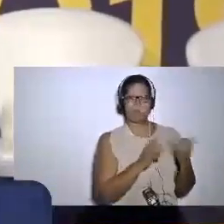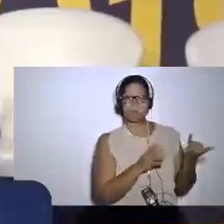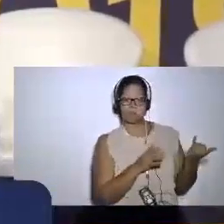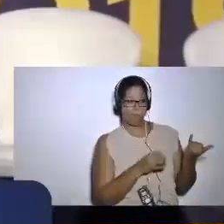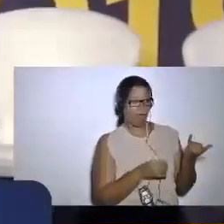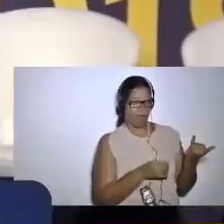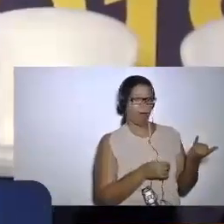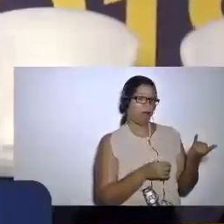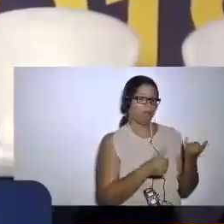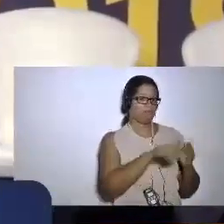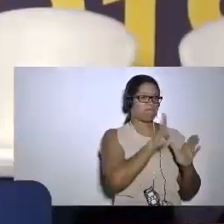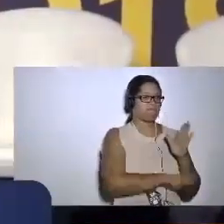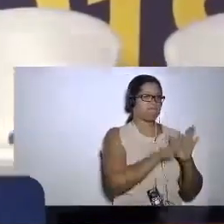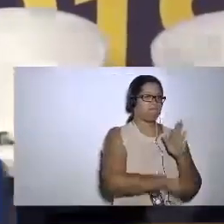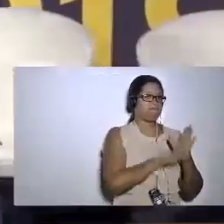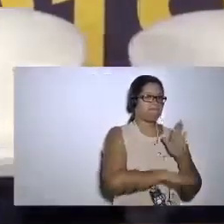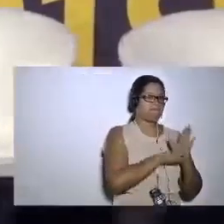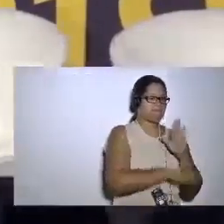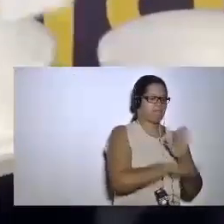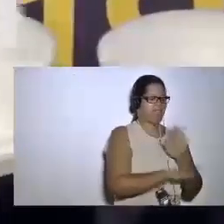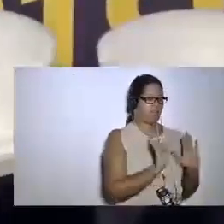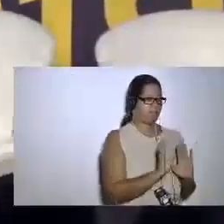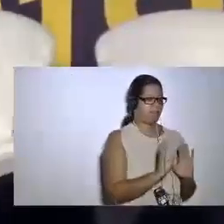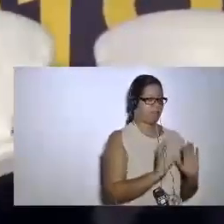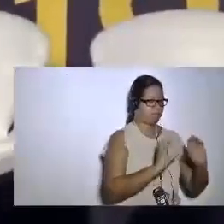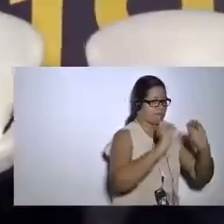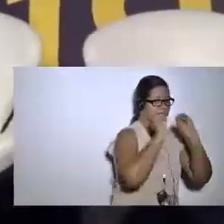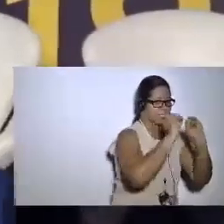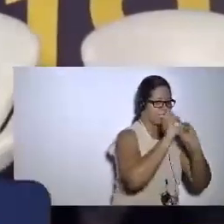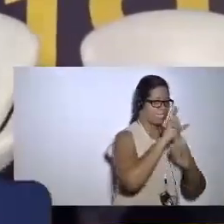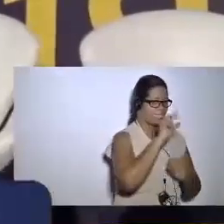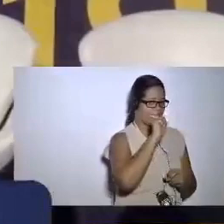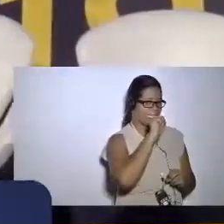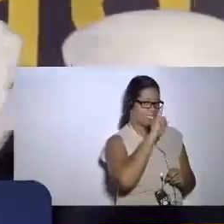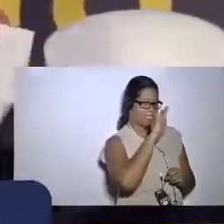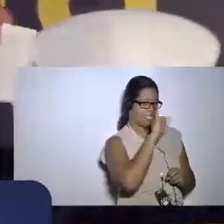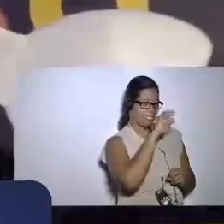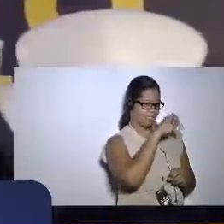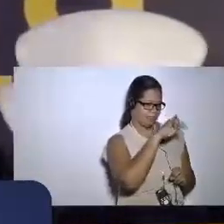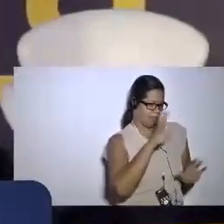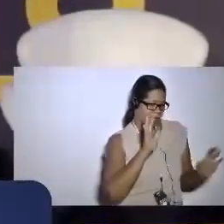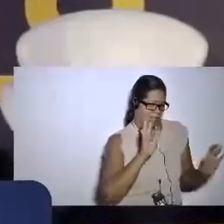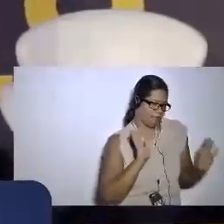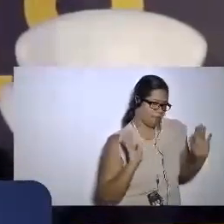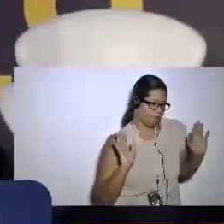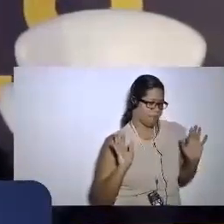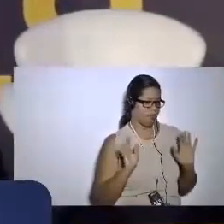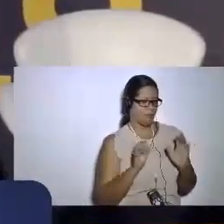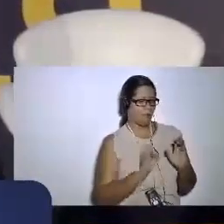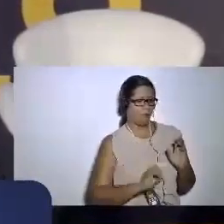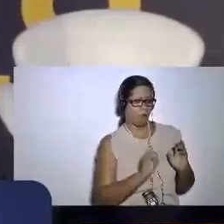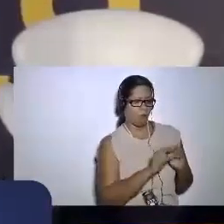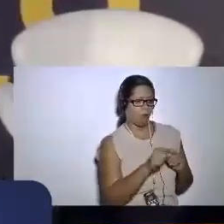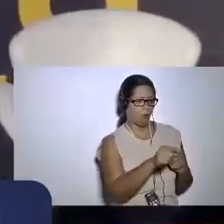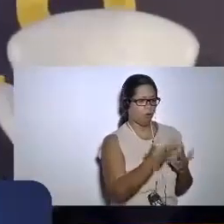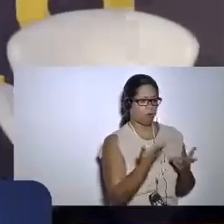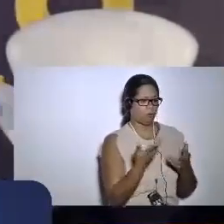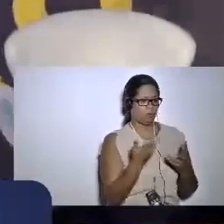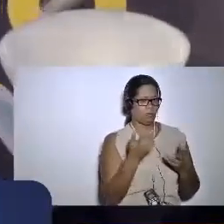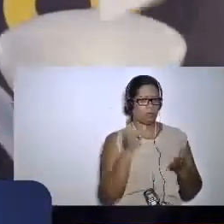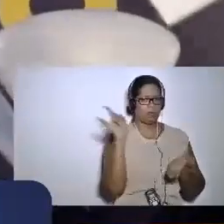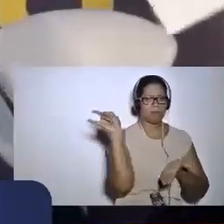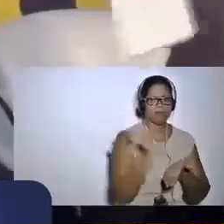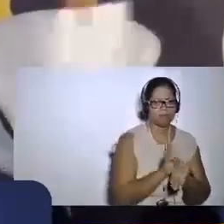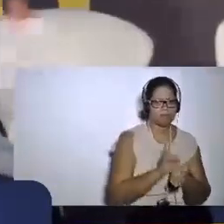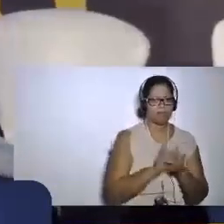bien, dado el caso de que usted no cobra con toda la categoría de servicios. Si usted